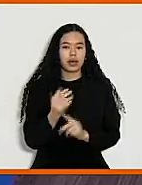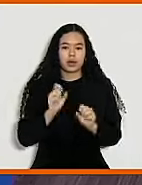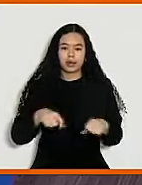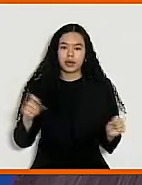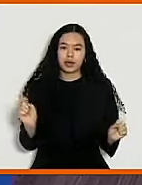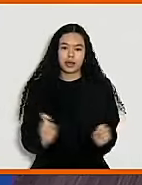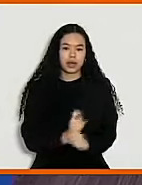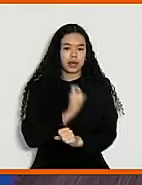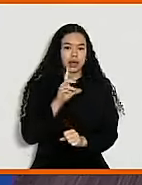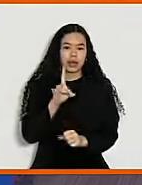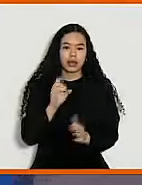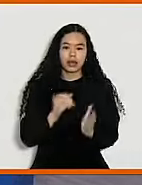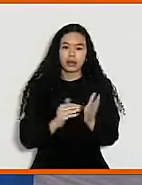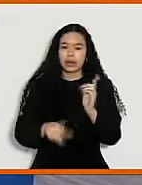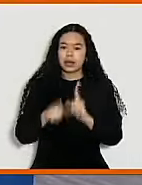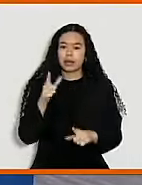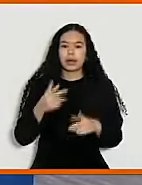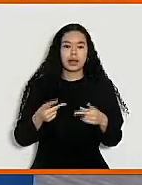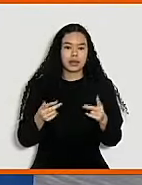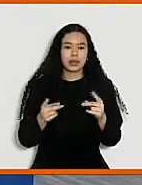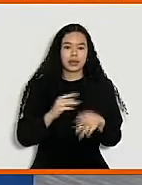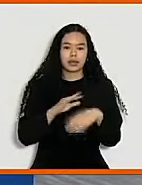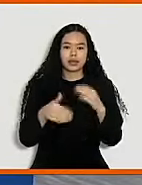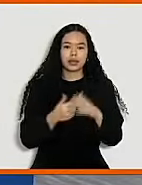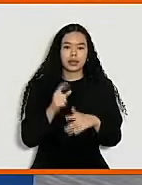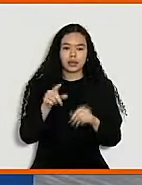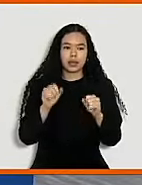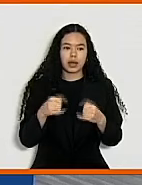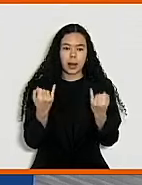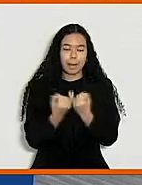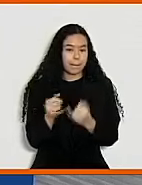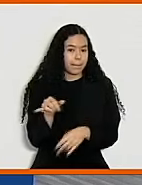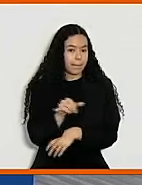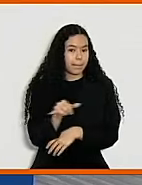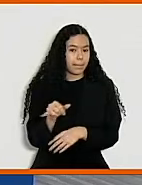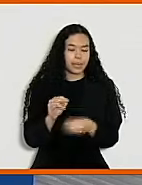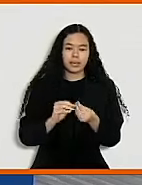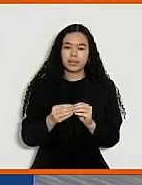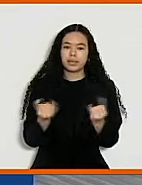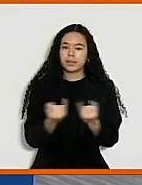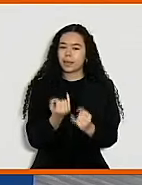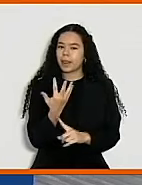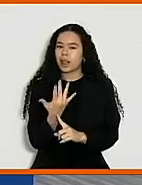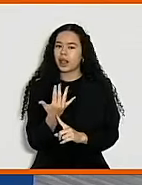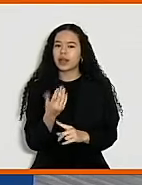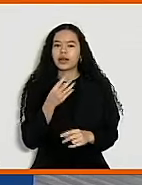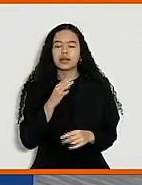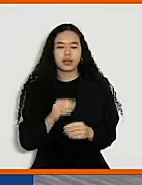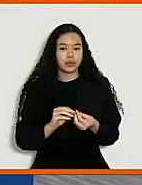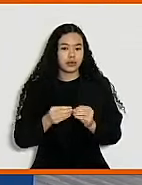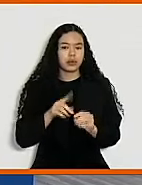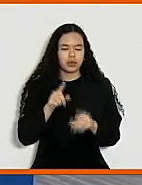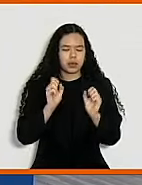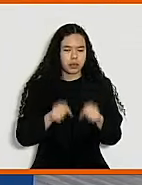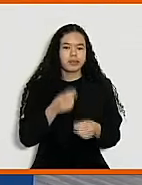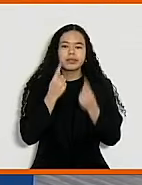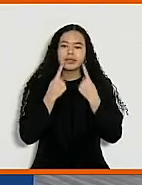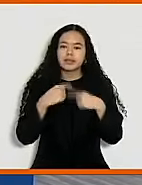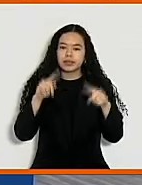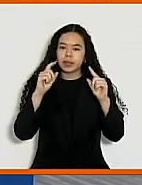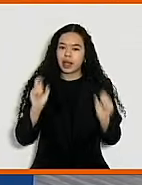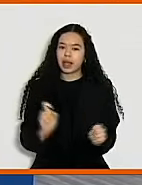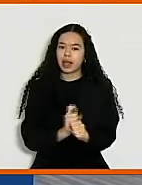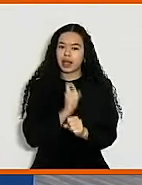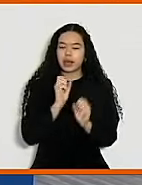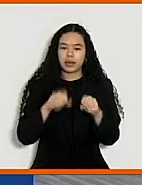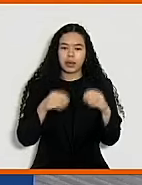hasta 80.000 empiras al instante. Solo debes coincidir tus números con los números en fuego y así formas parte de nuestros ganadores. Estamos disponibles